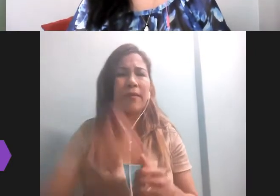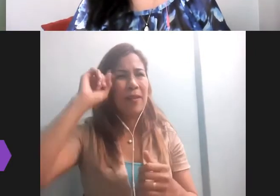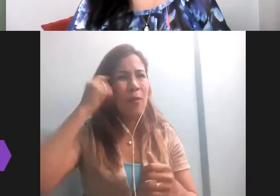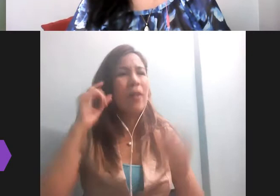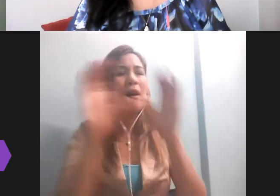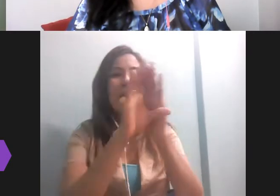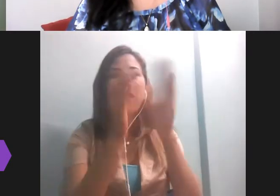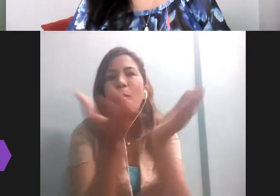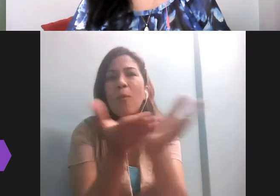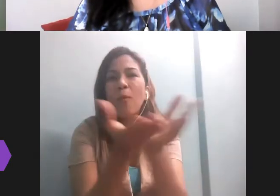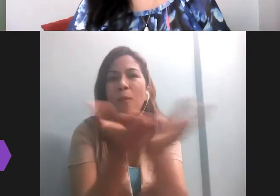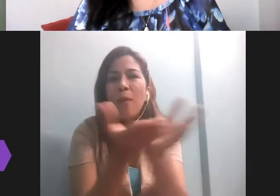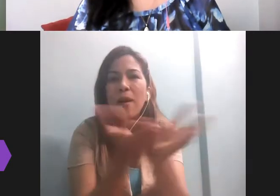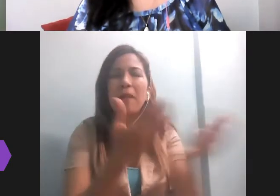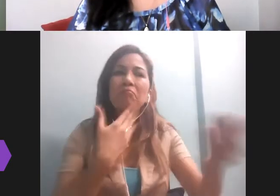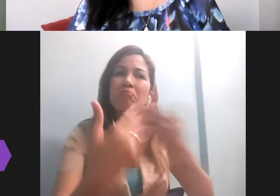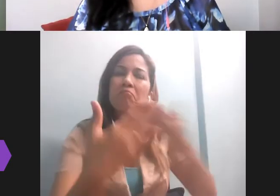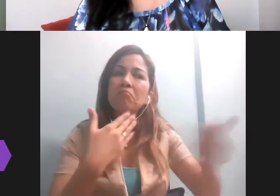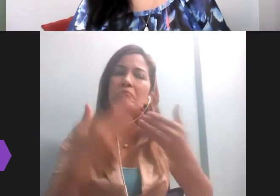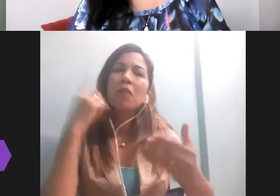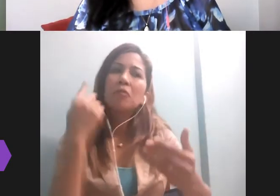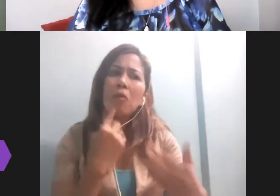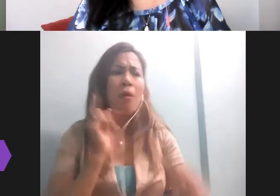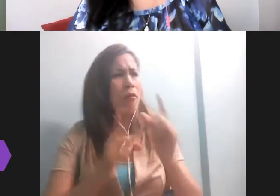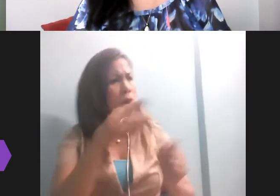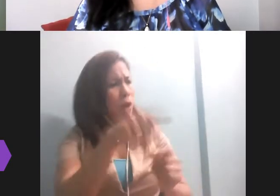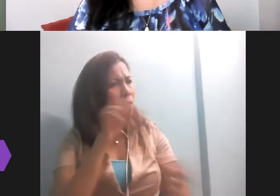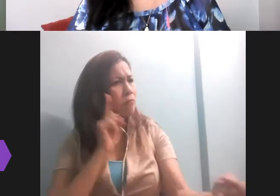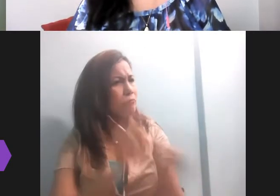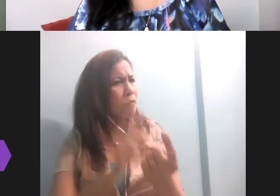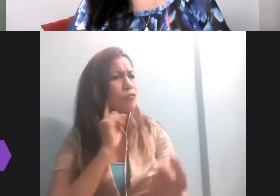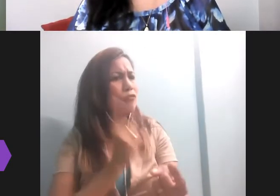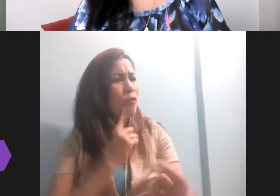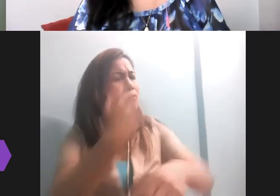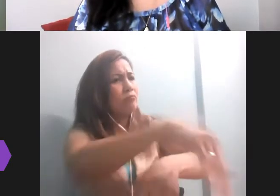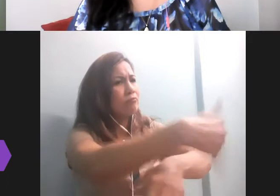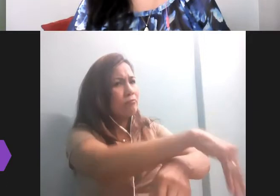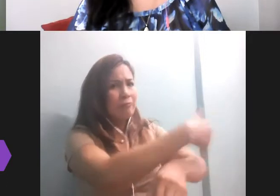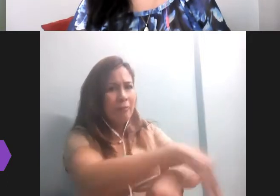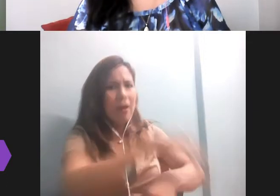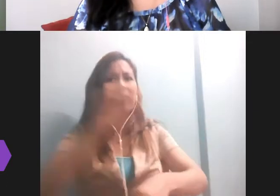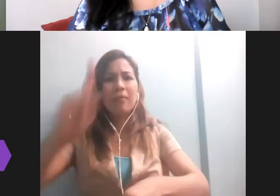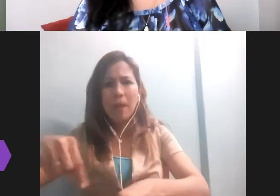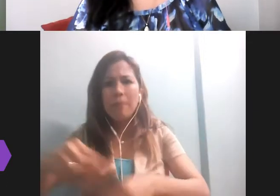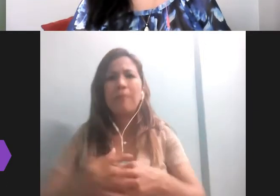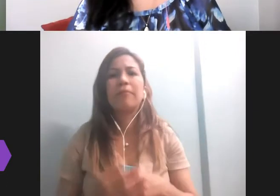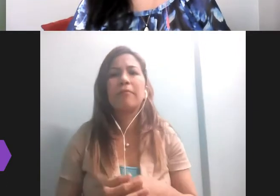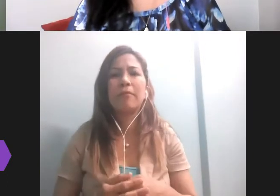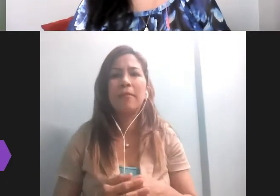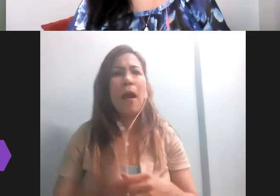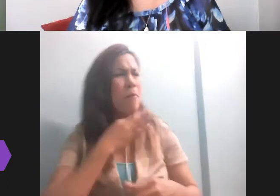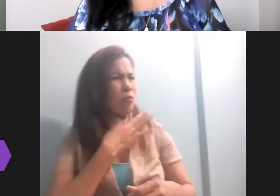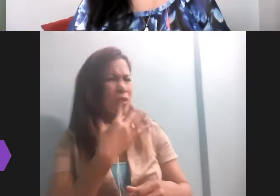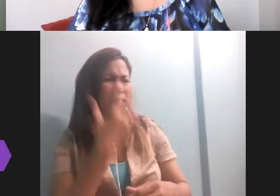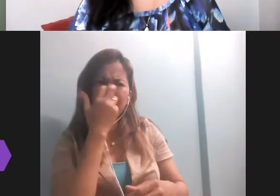de conversar con algunos sordos en la calle. Y me dio mucha curiosidad, ¿no? Aprender